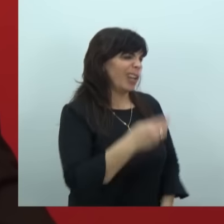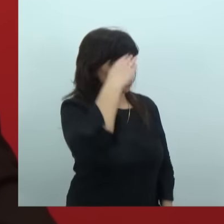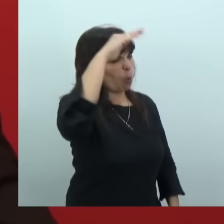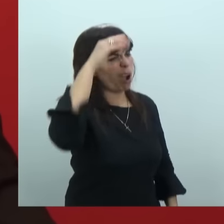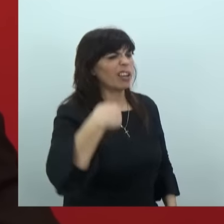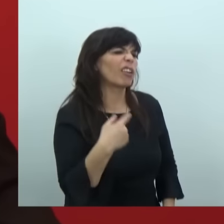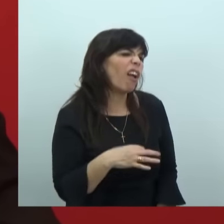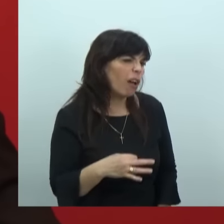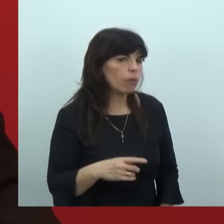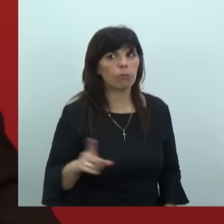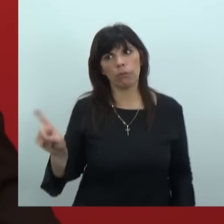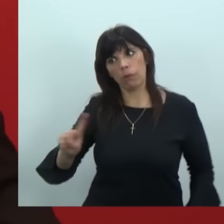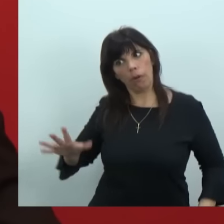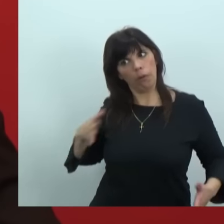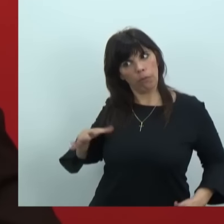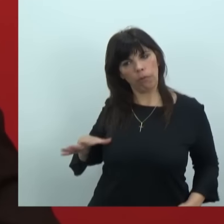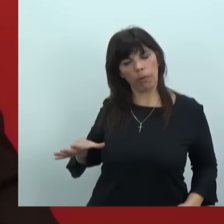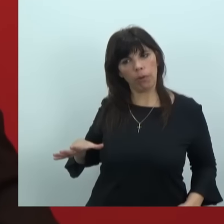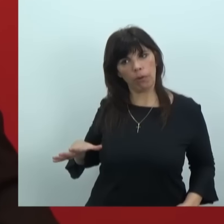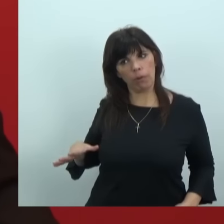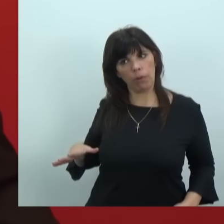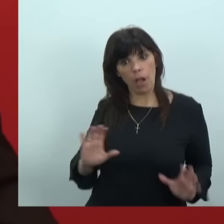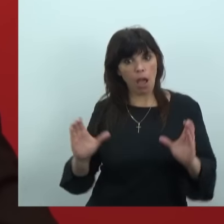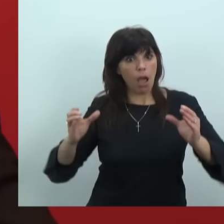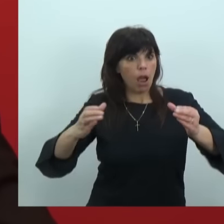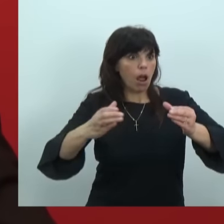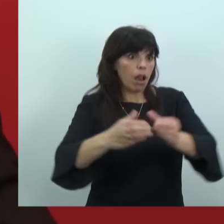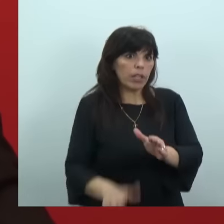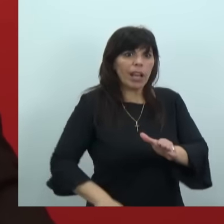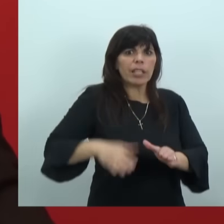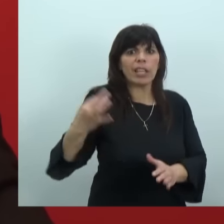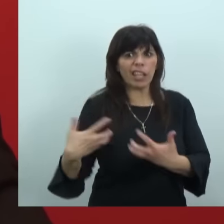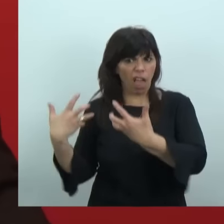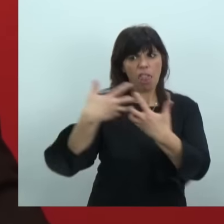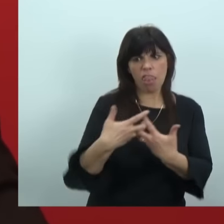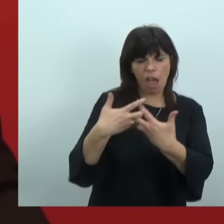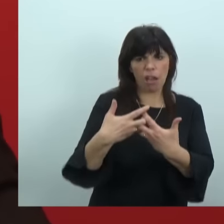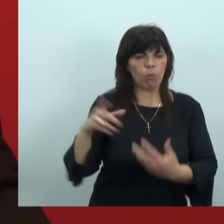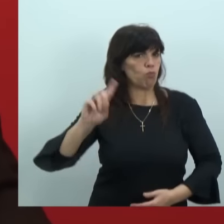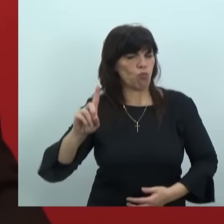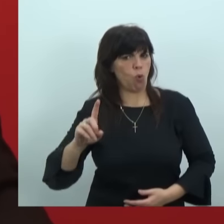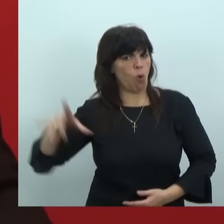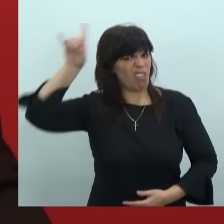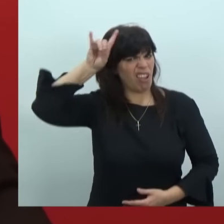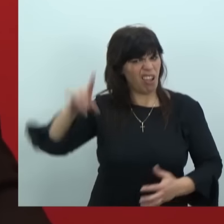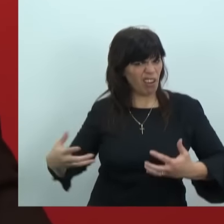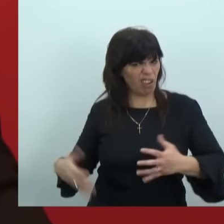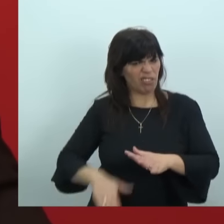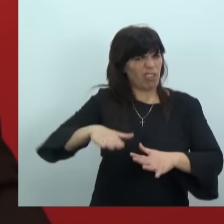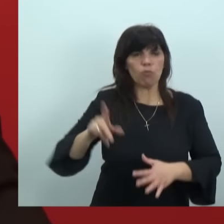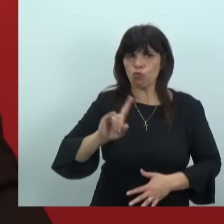guys, come on. La tierra no está llena de guerra, la tierra no está llena de Satanás. Perdona, no es